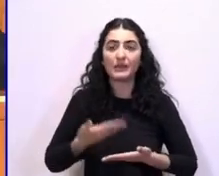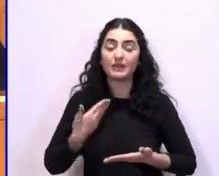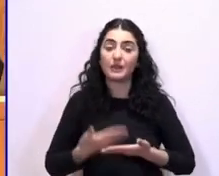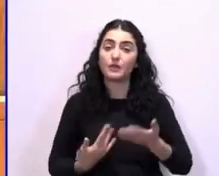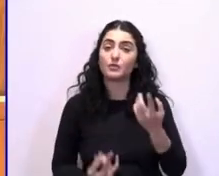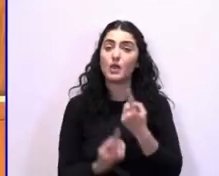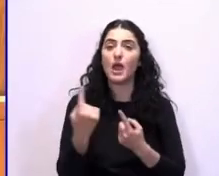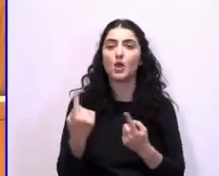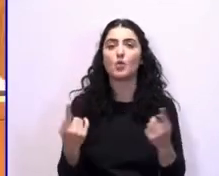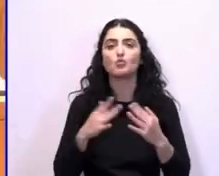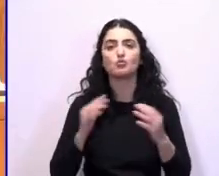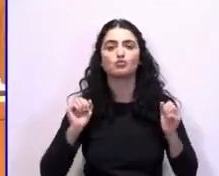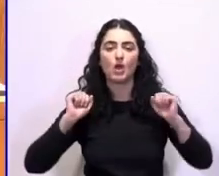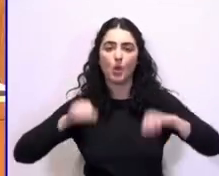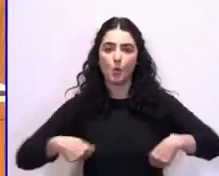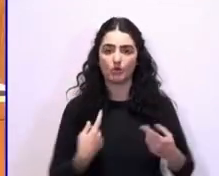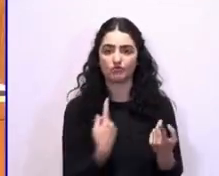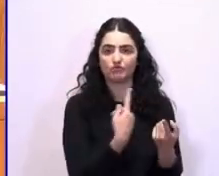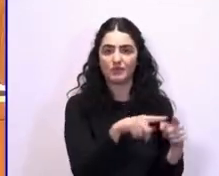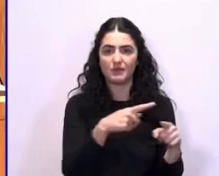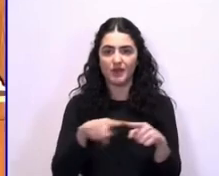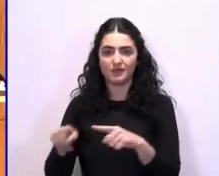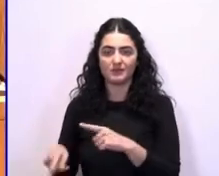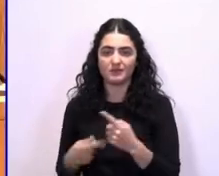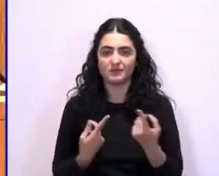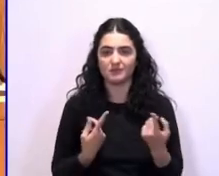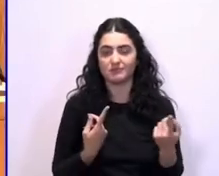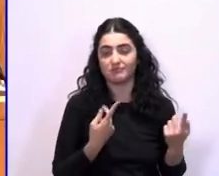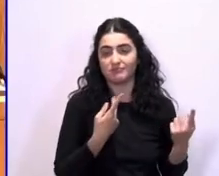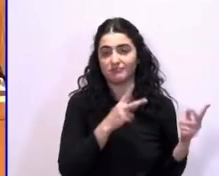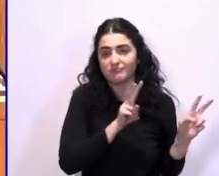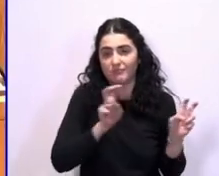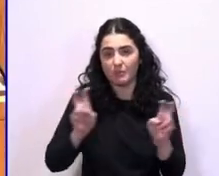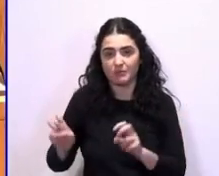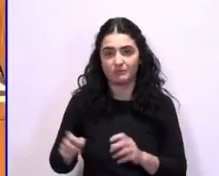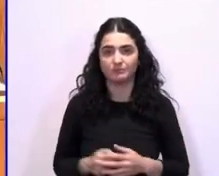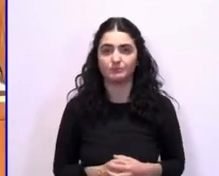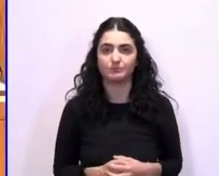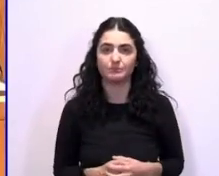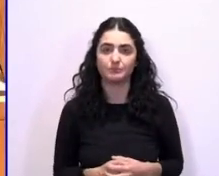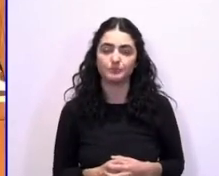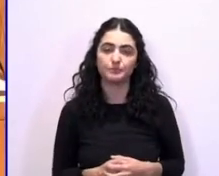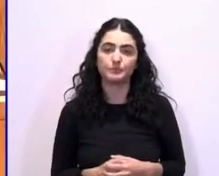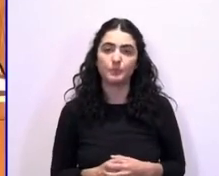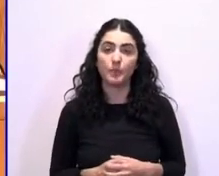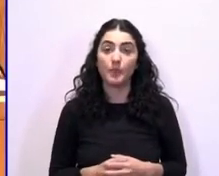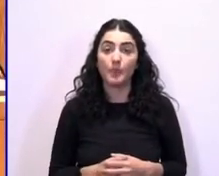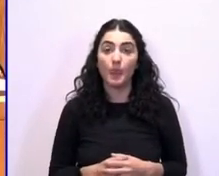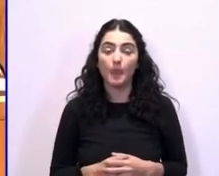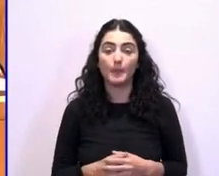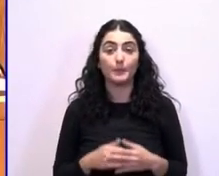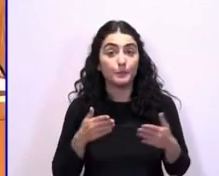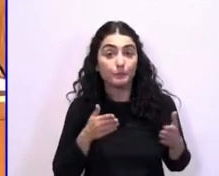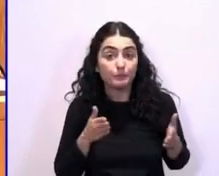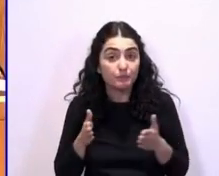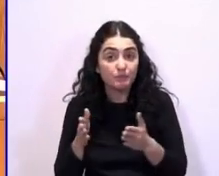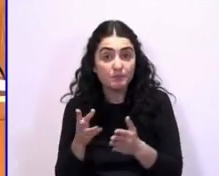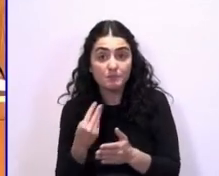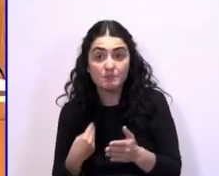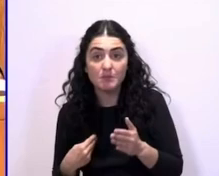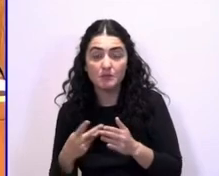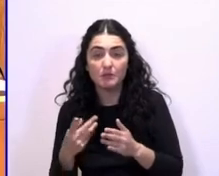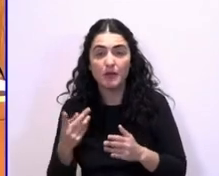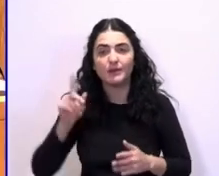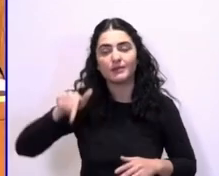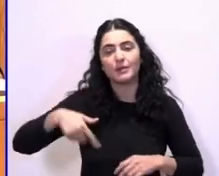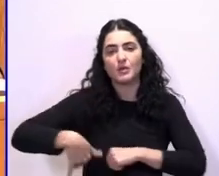determinados acuerdos en distintas materias. En ese sentido, Por eso también instamos al Gobierno